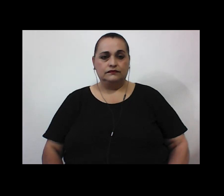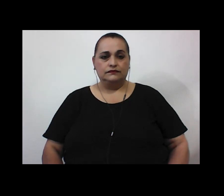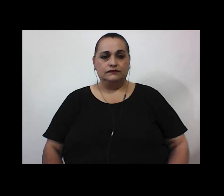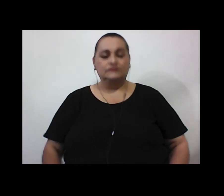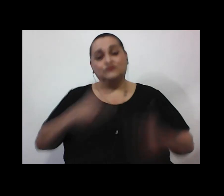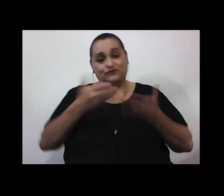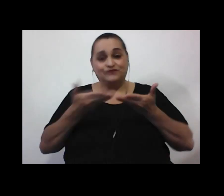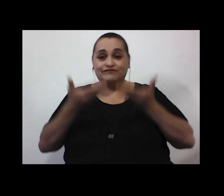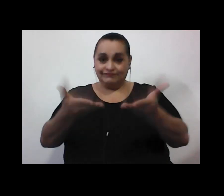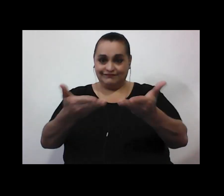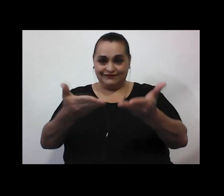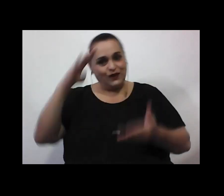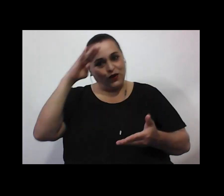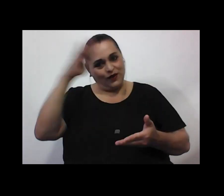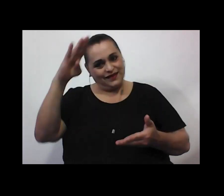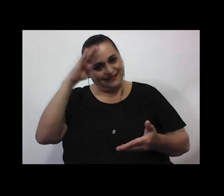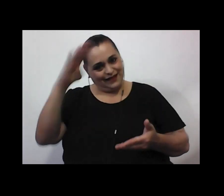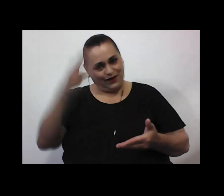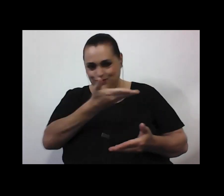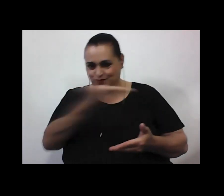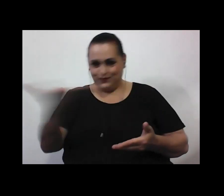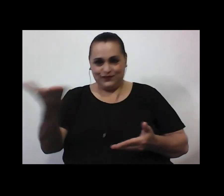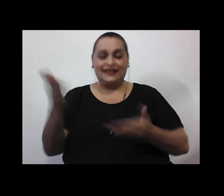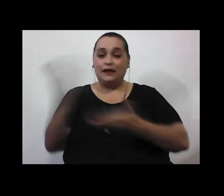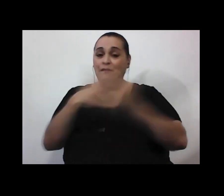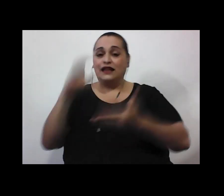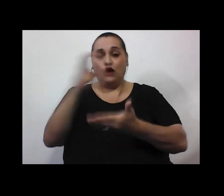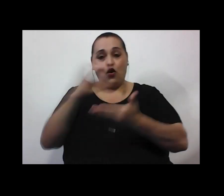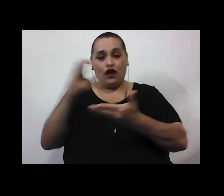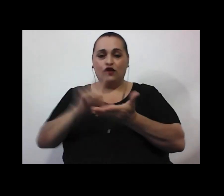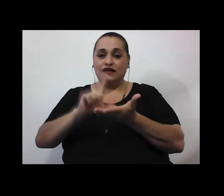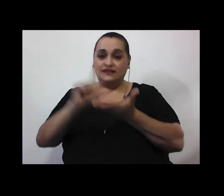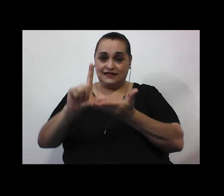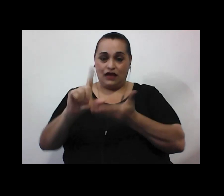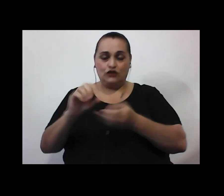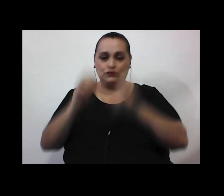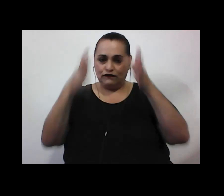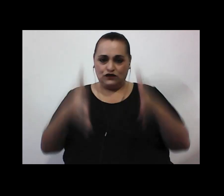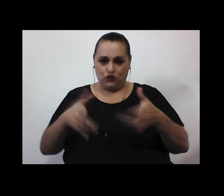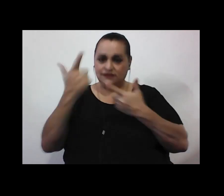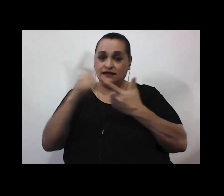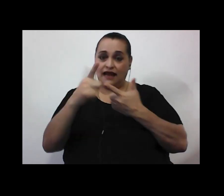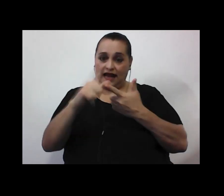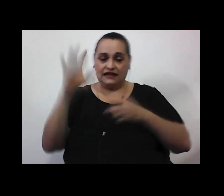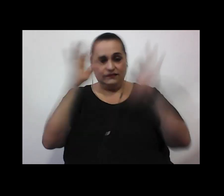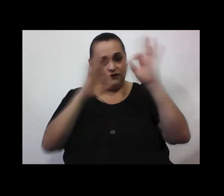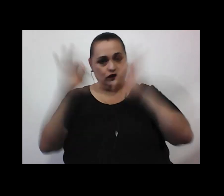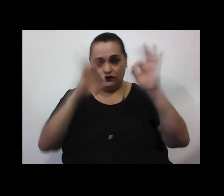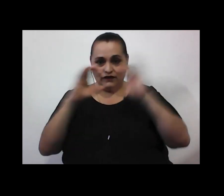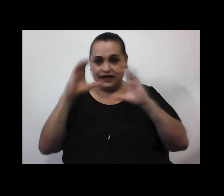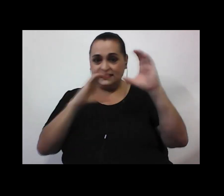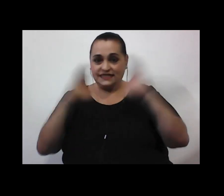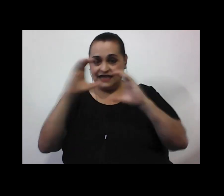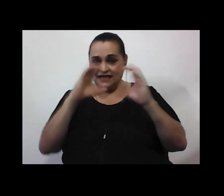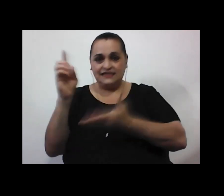Reciban un cordial saludo de parte del Colegio de Licenciados y Profesores en Letras, Filosofía, Ciencias y